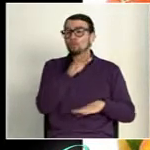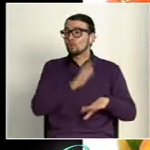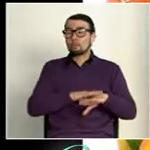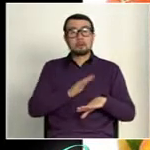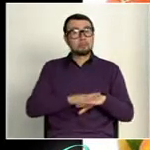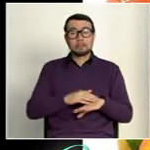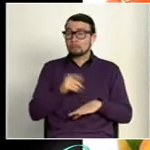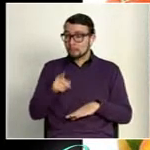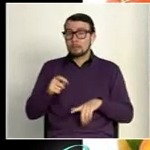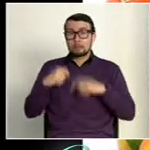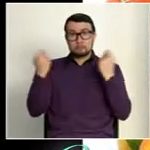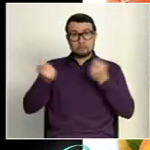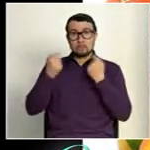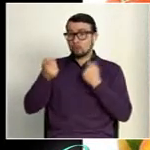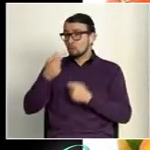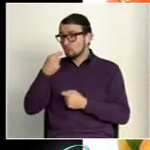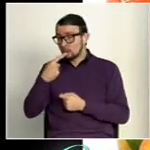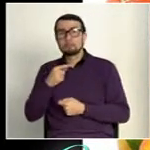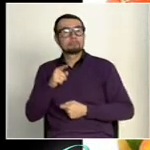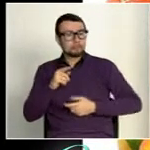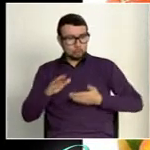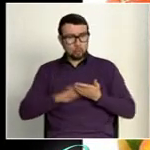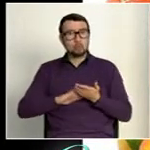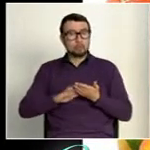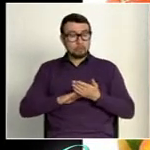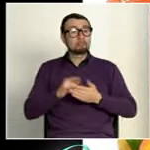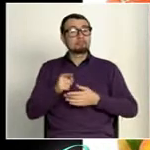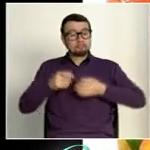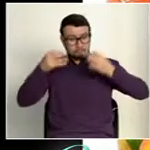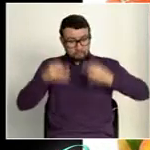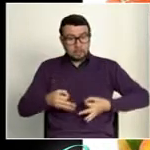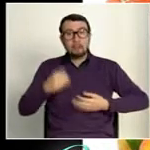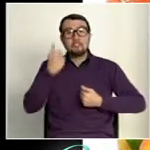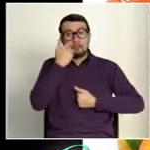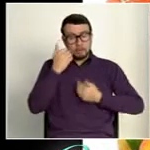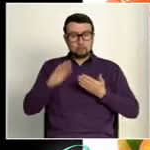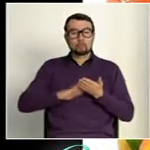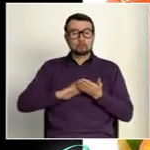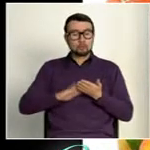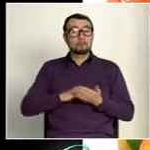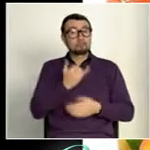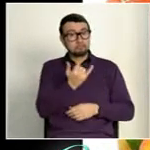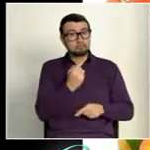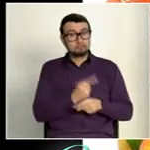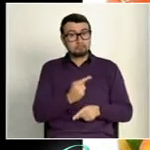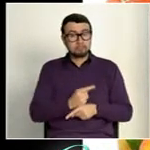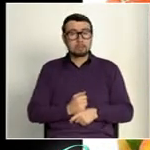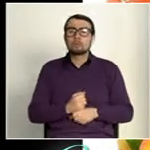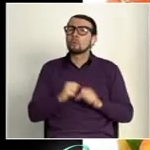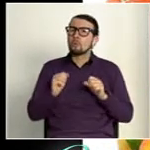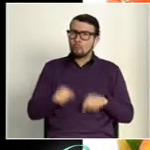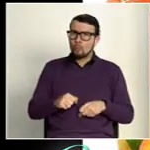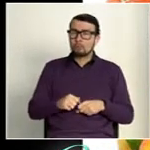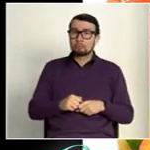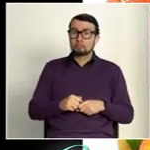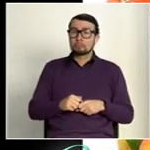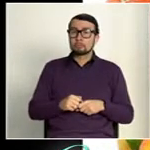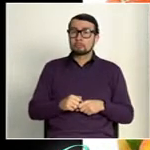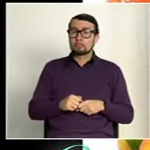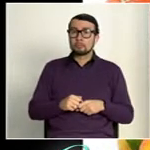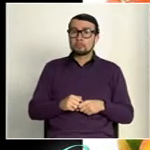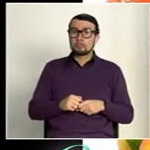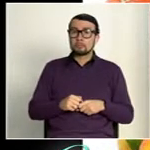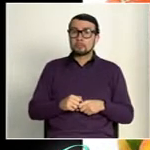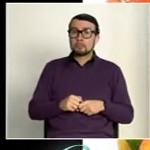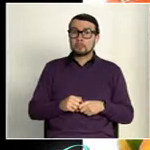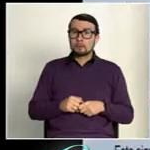porque es la que realmente cura las enfermedades. Y esa vitamina B17 se puede consumir también en las pepas de manzana.